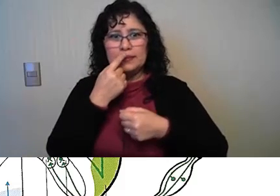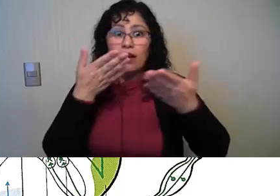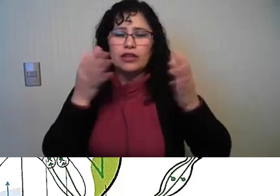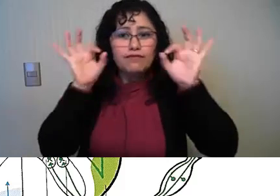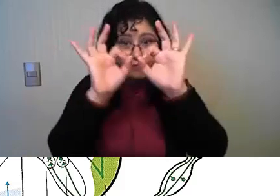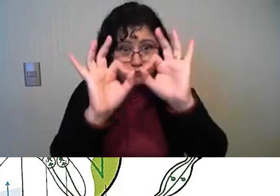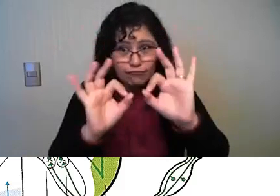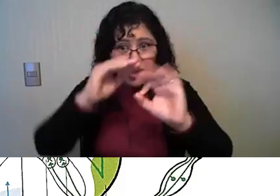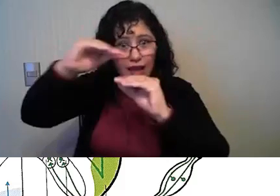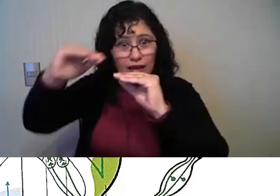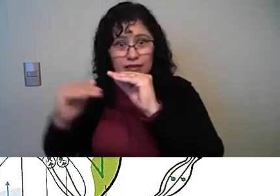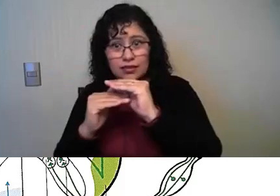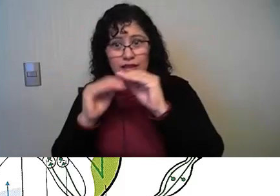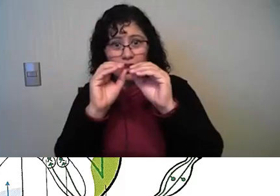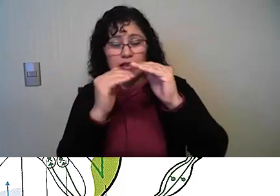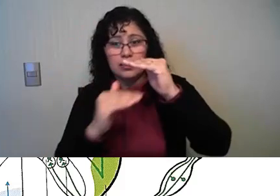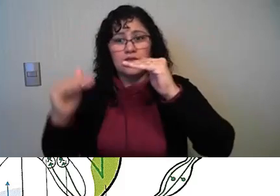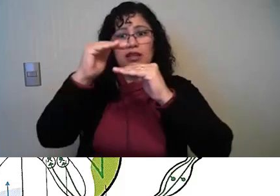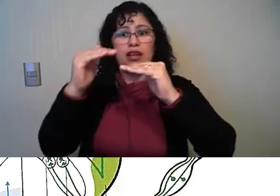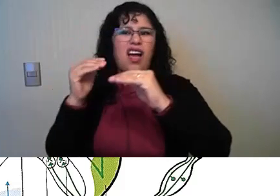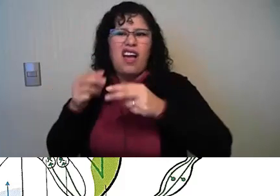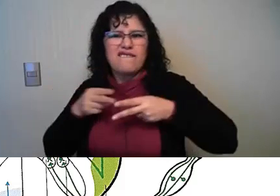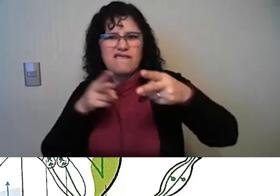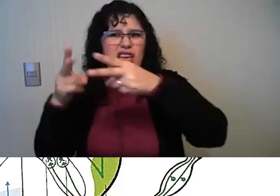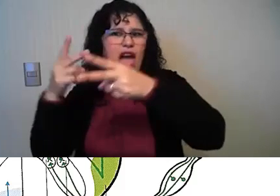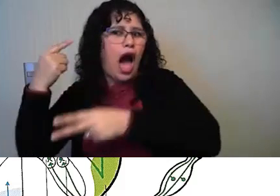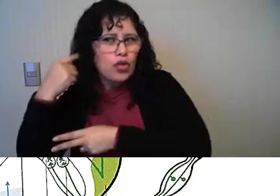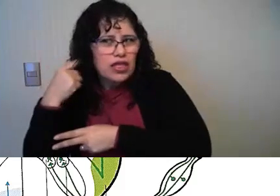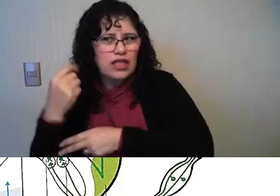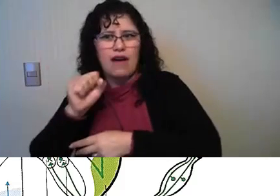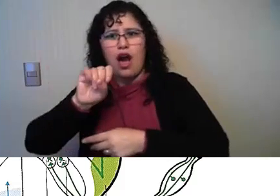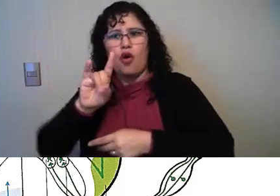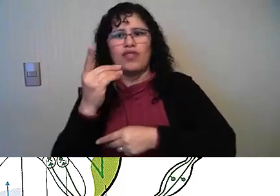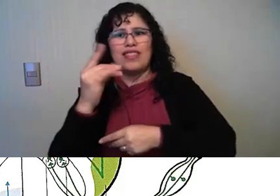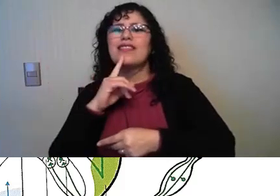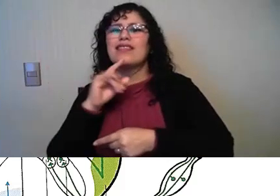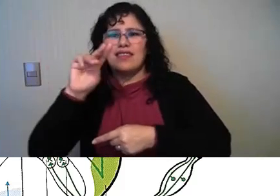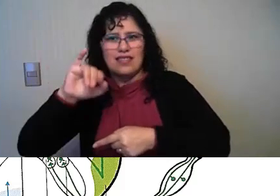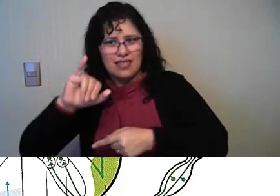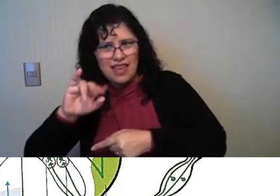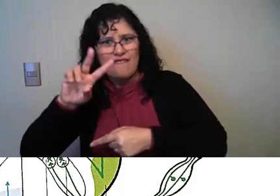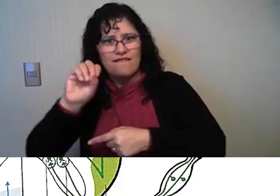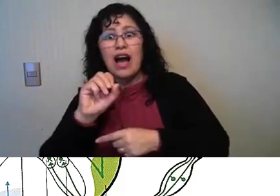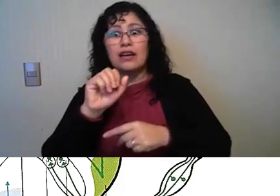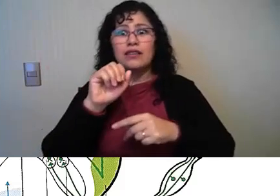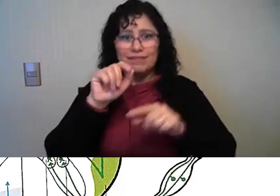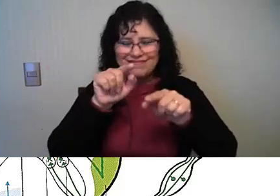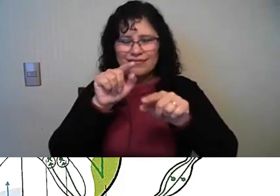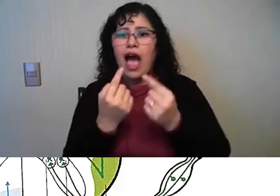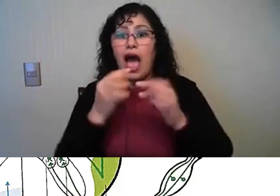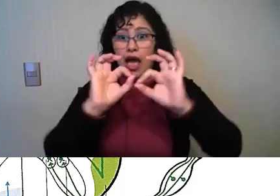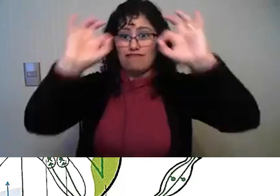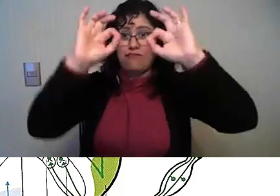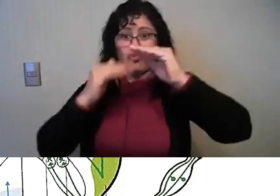caso, y los colículos superiores para actuar en reflejos visuales, movimientos en base a